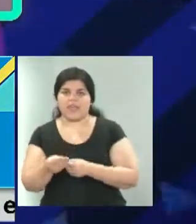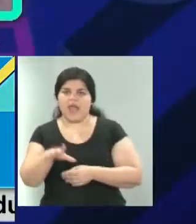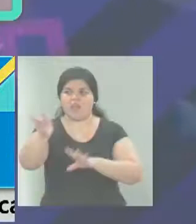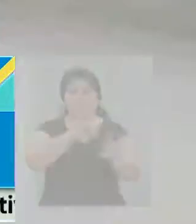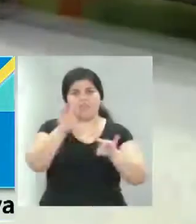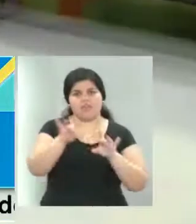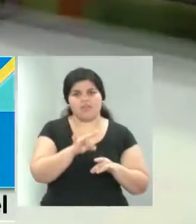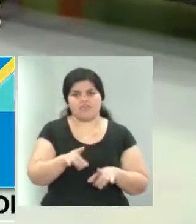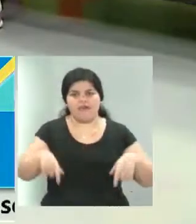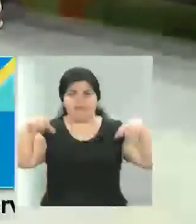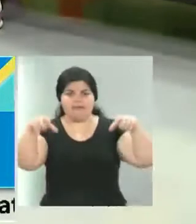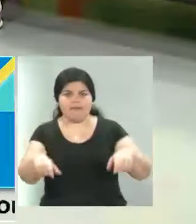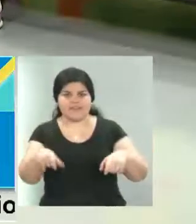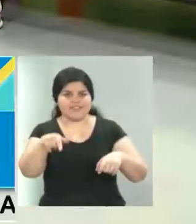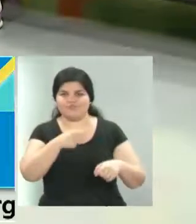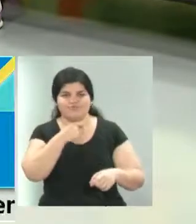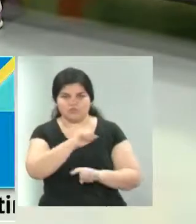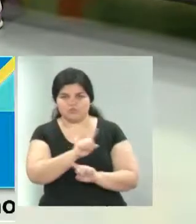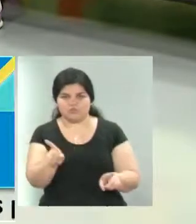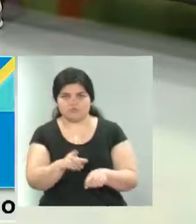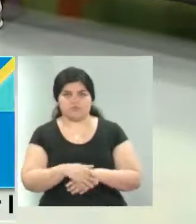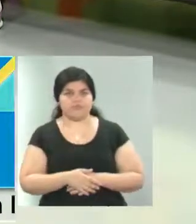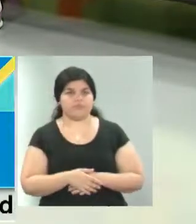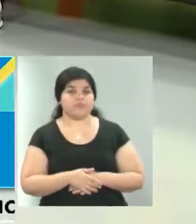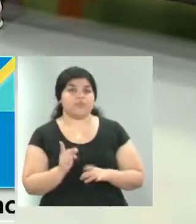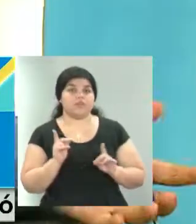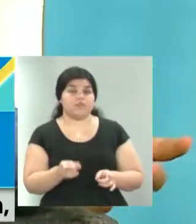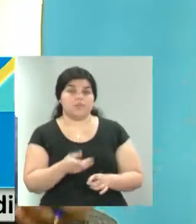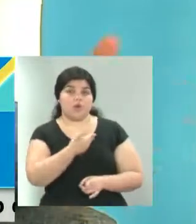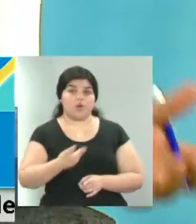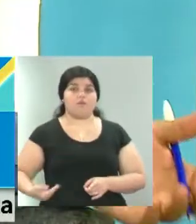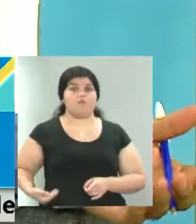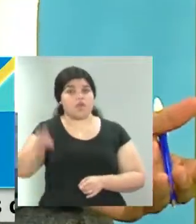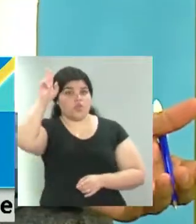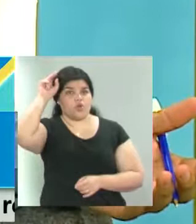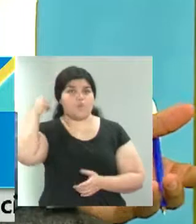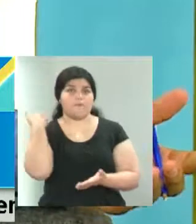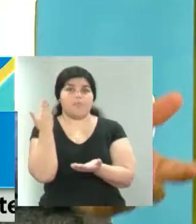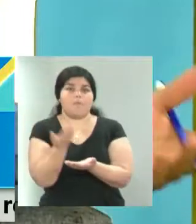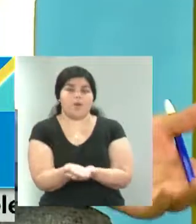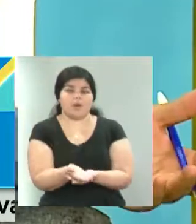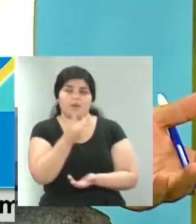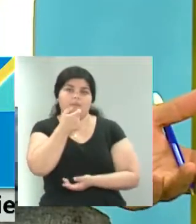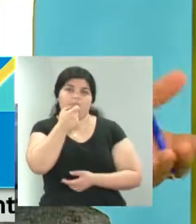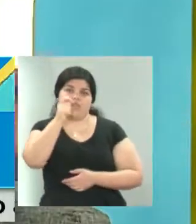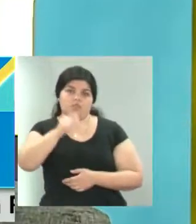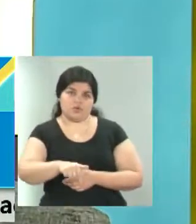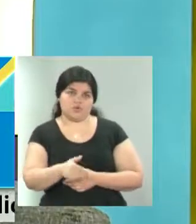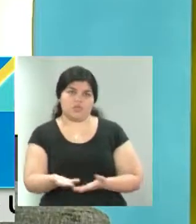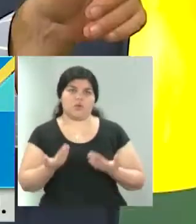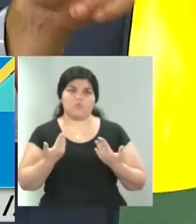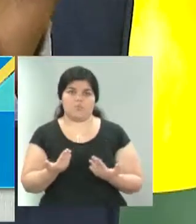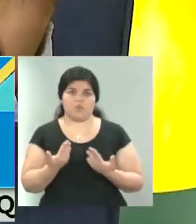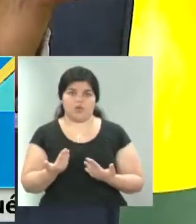bien. Y en este contexto, uno de los que salió a debatir fue el gobernador Alfredo Cornejo, que propuso a la provincia de Mendoza para realizar esta... Pero no